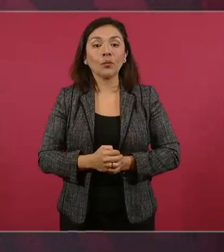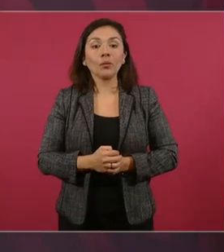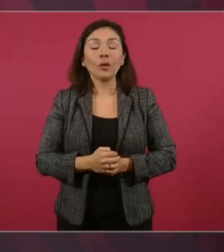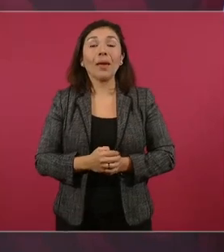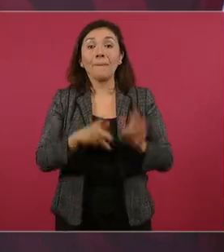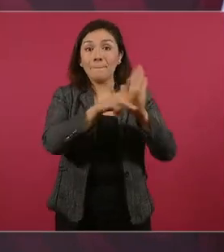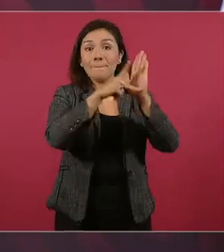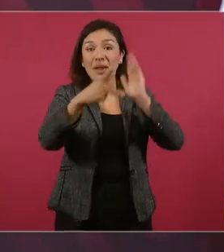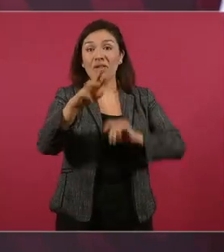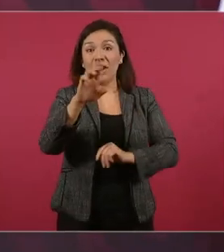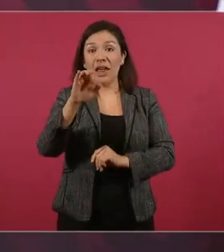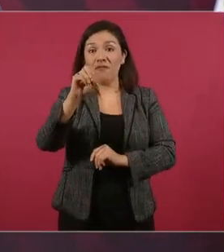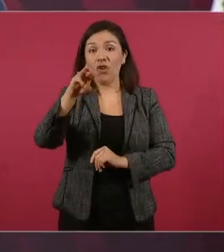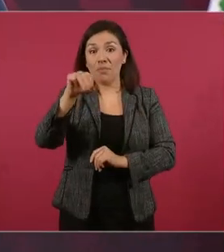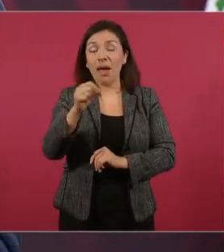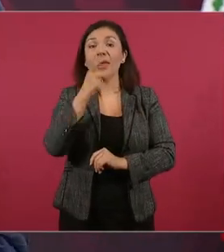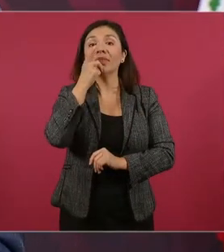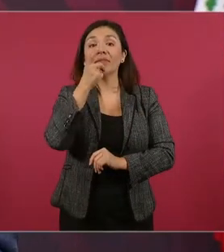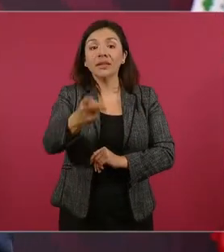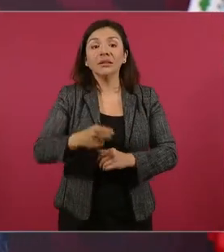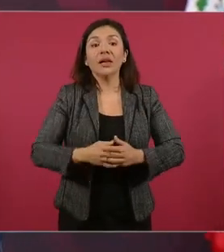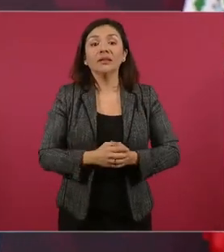Pero Reforma hoy dice